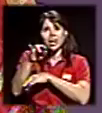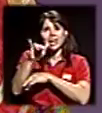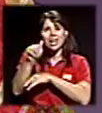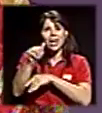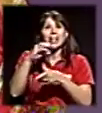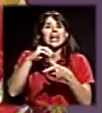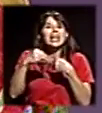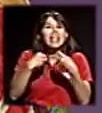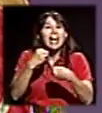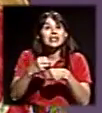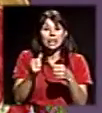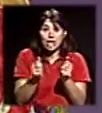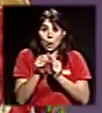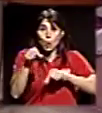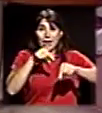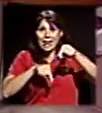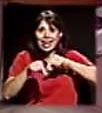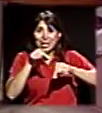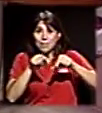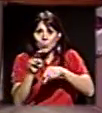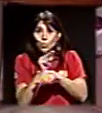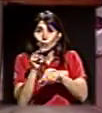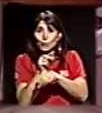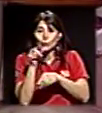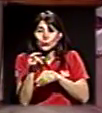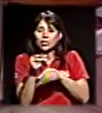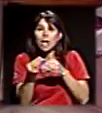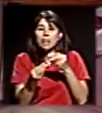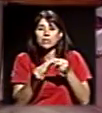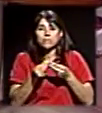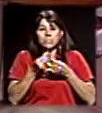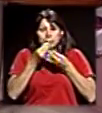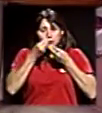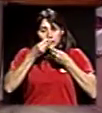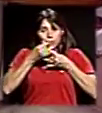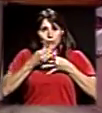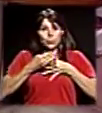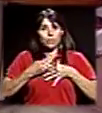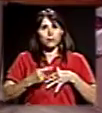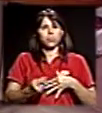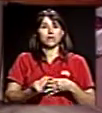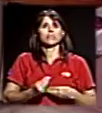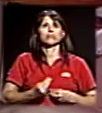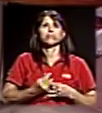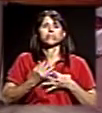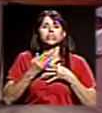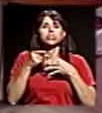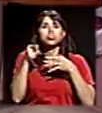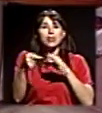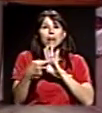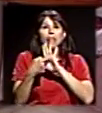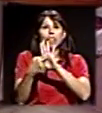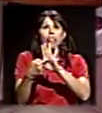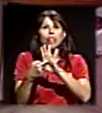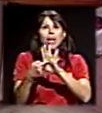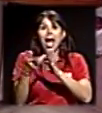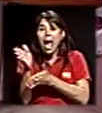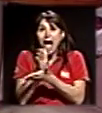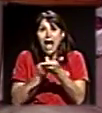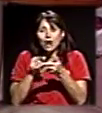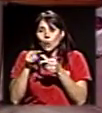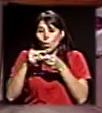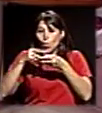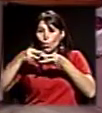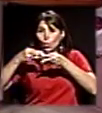mimético es decir que da una un brote psicótico básicamente Ah un gen dormido hasta